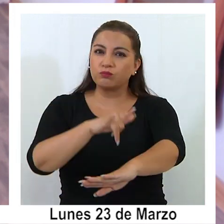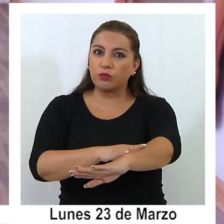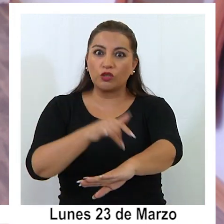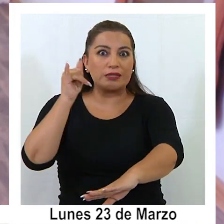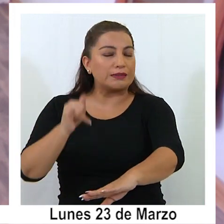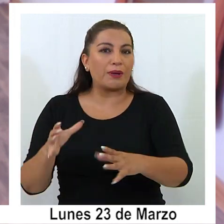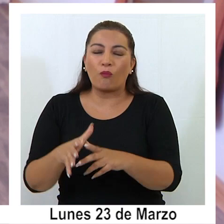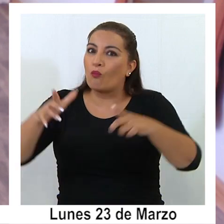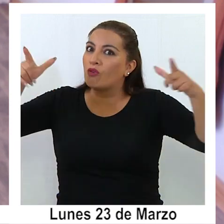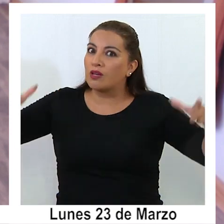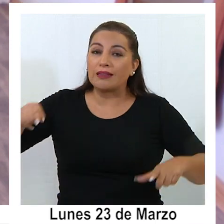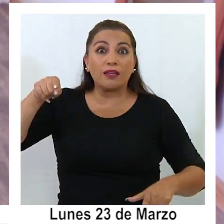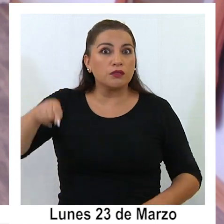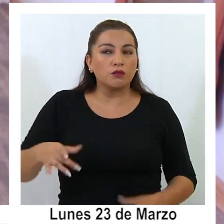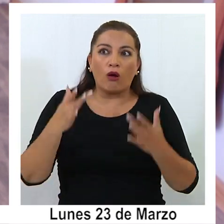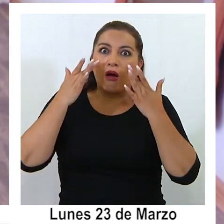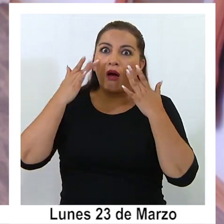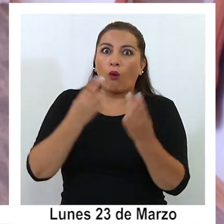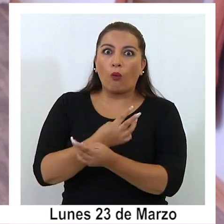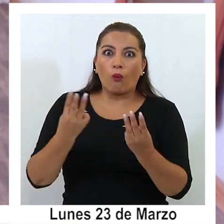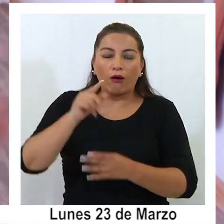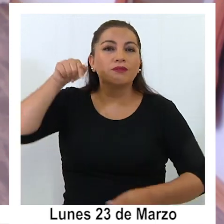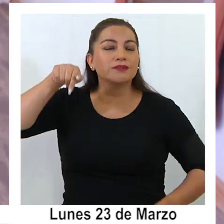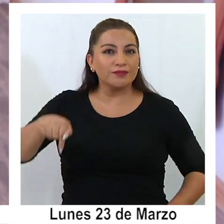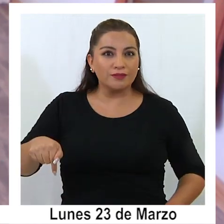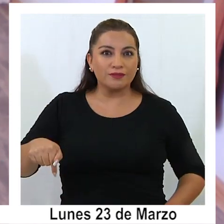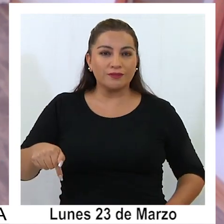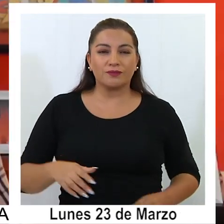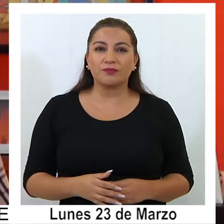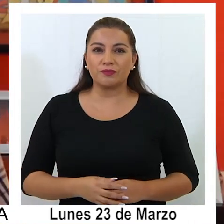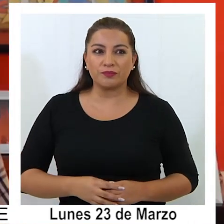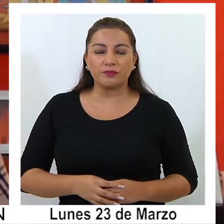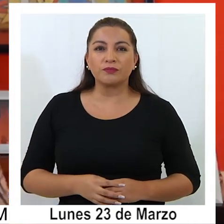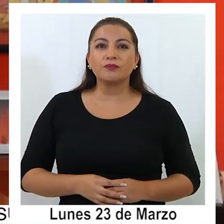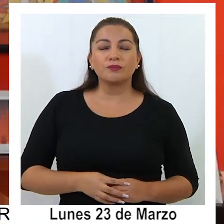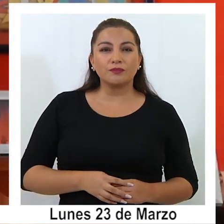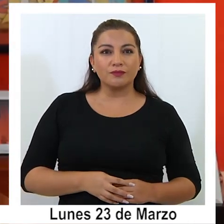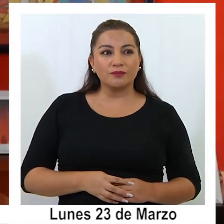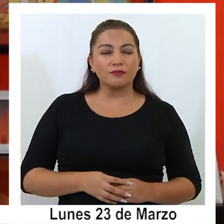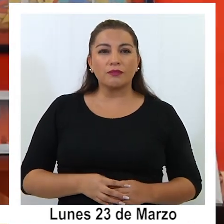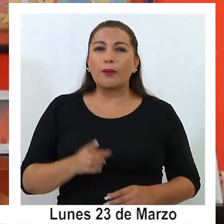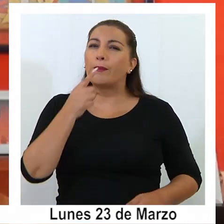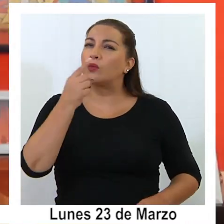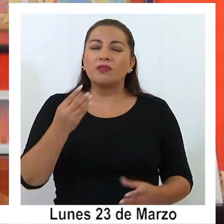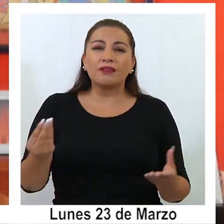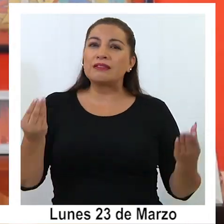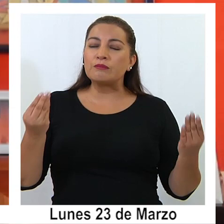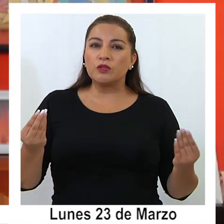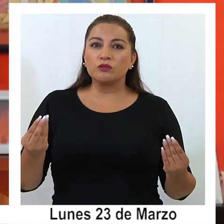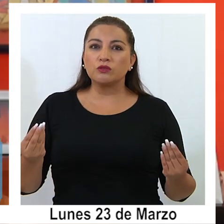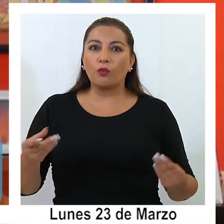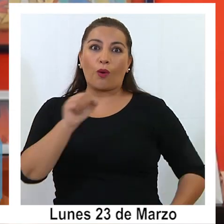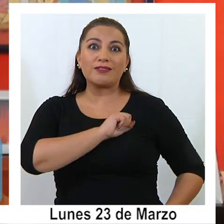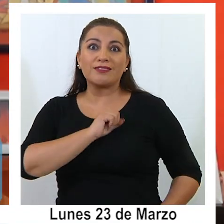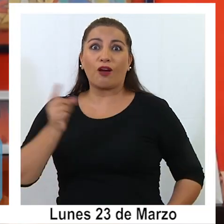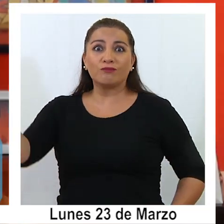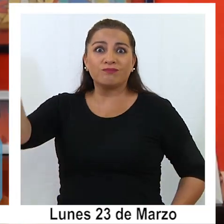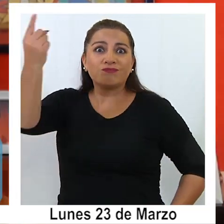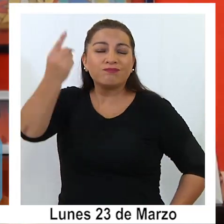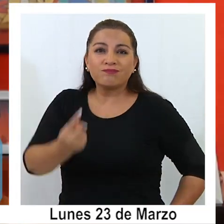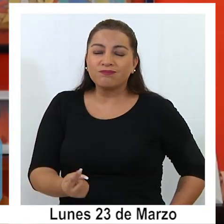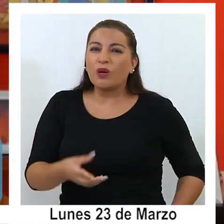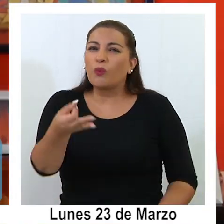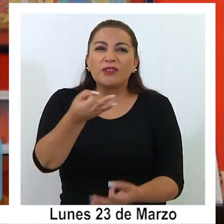es muy enorme y eso es bien impresionante ya por sí mismo. ¿Y qué pasó cuando llegaste a Santiago?